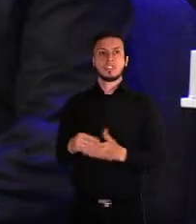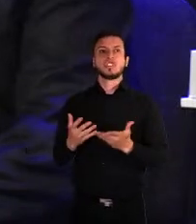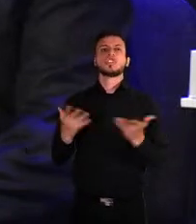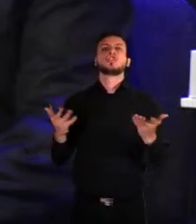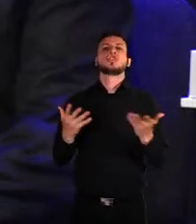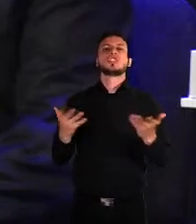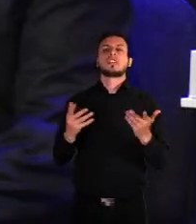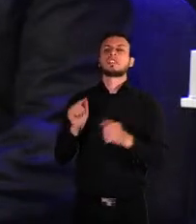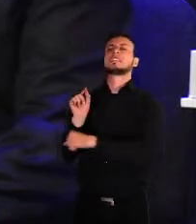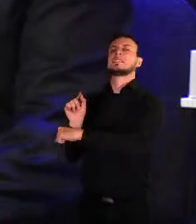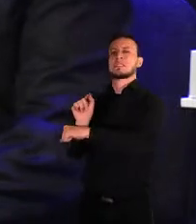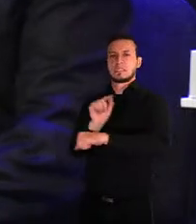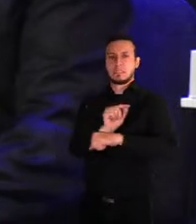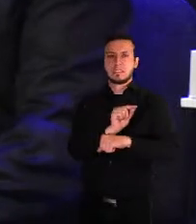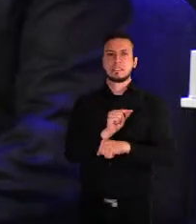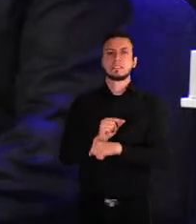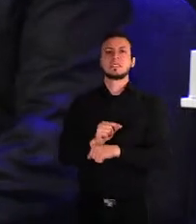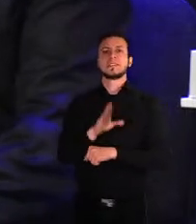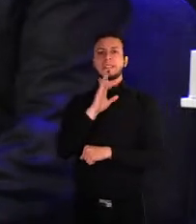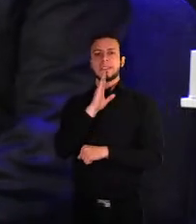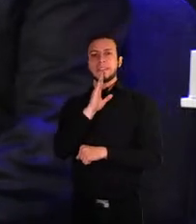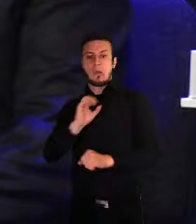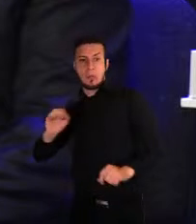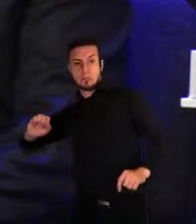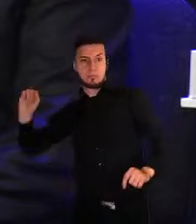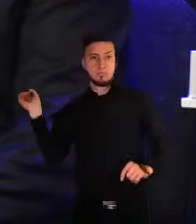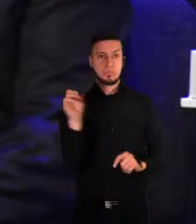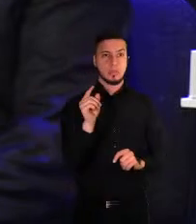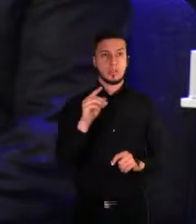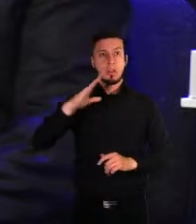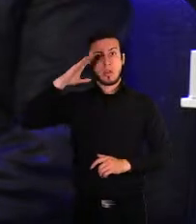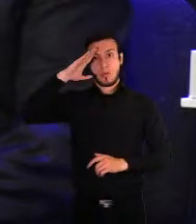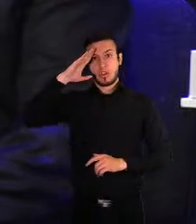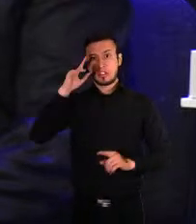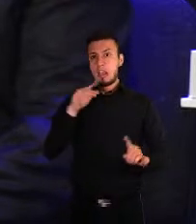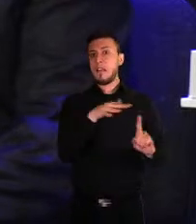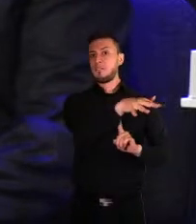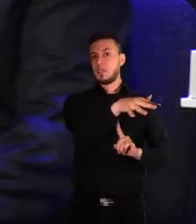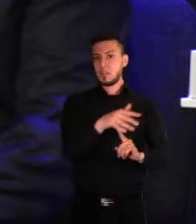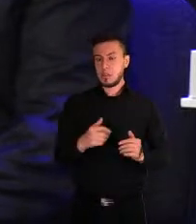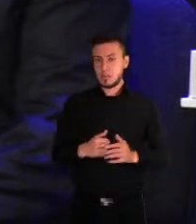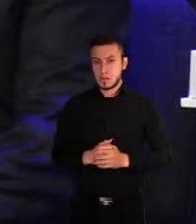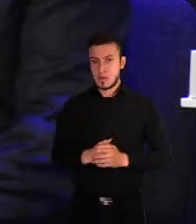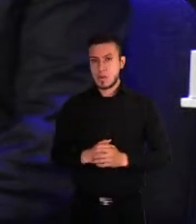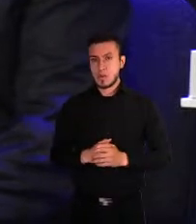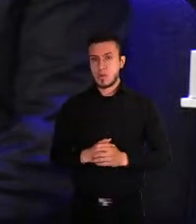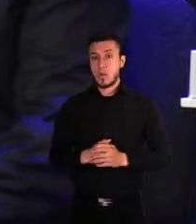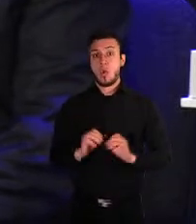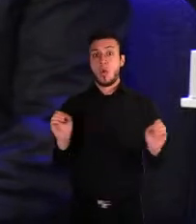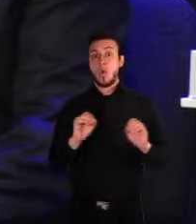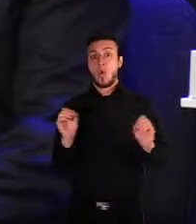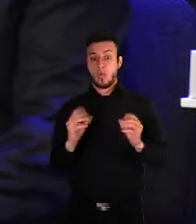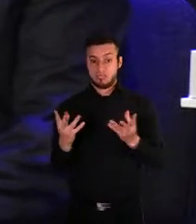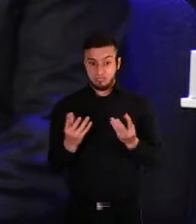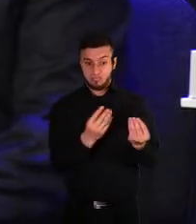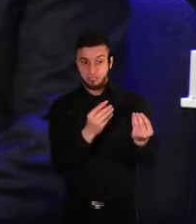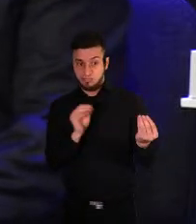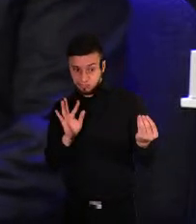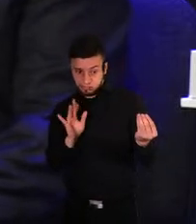también esas críticas cuando han atentado cuando nuestros policías cuando han tratado de acribillarlos